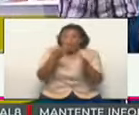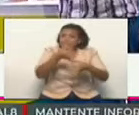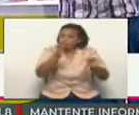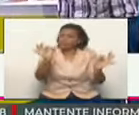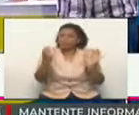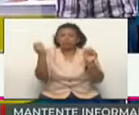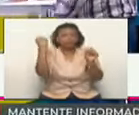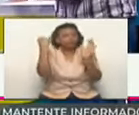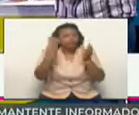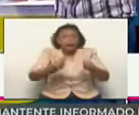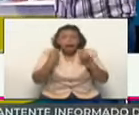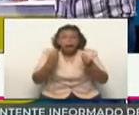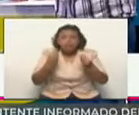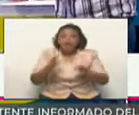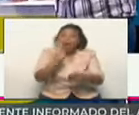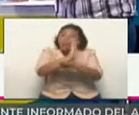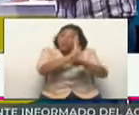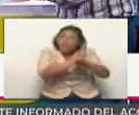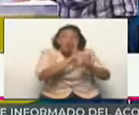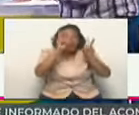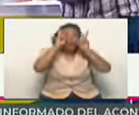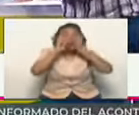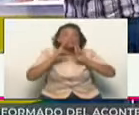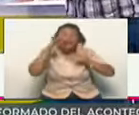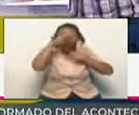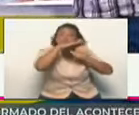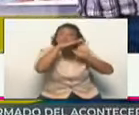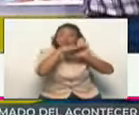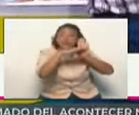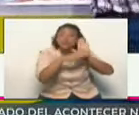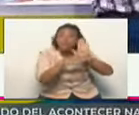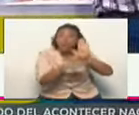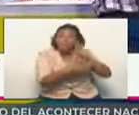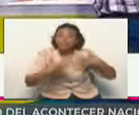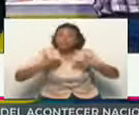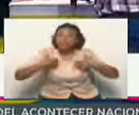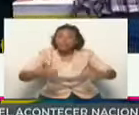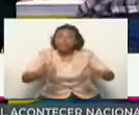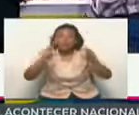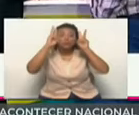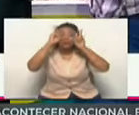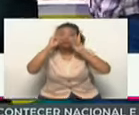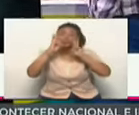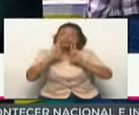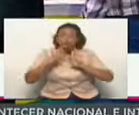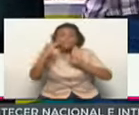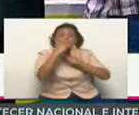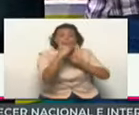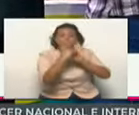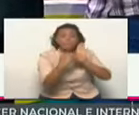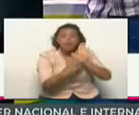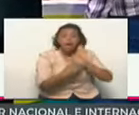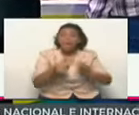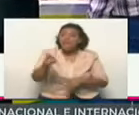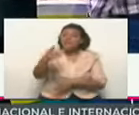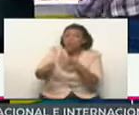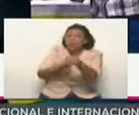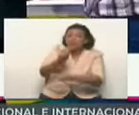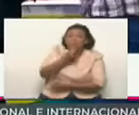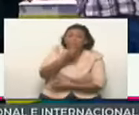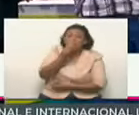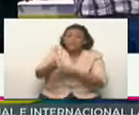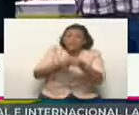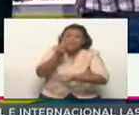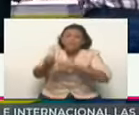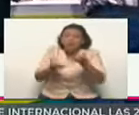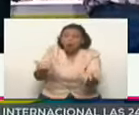calidad. Cuidamos muy cuidadosamente la trazabilidad de cada uno de esos productos. ¿Este tajalí cómo se prepara? Ese es